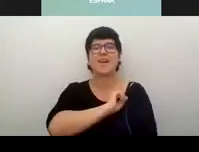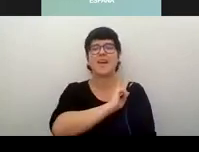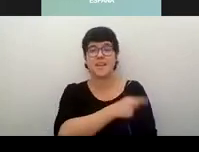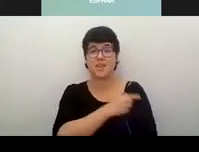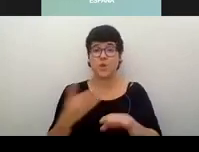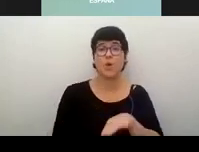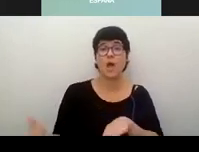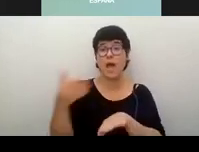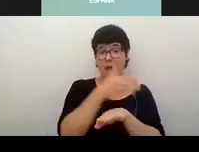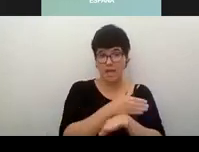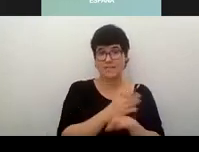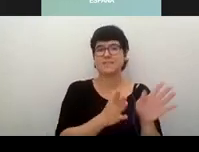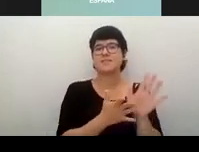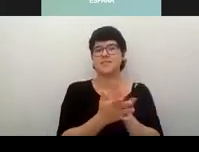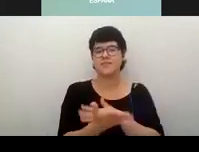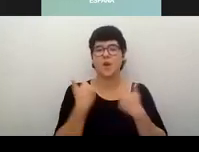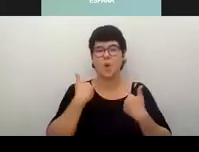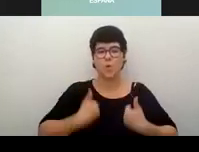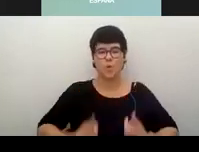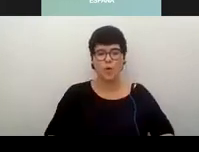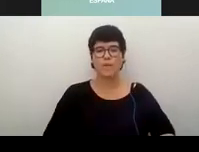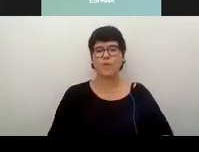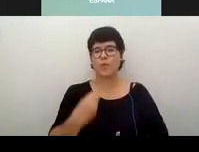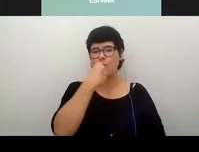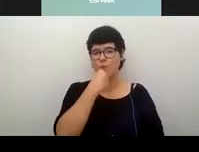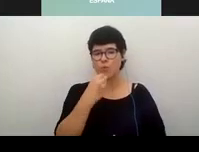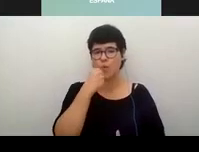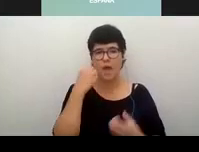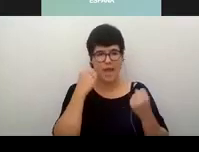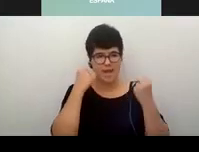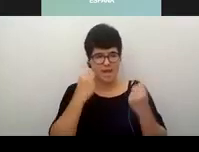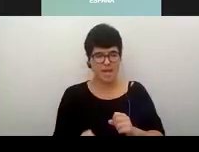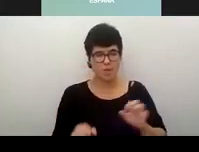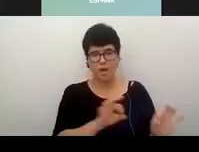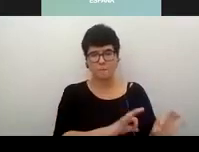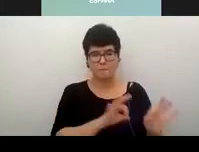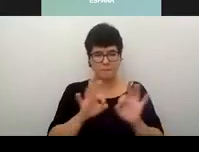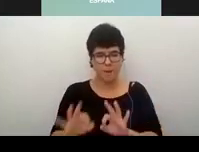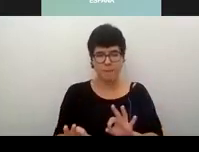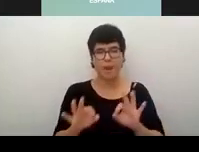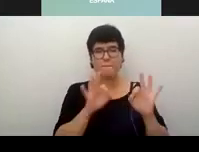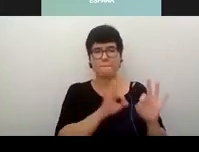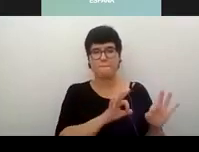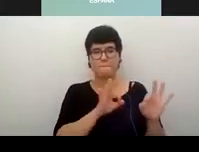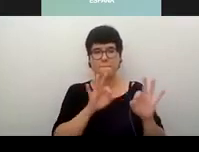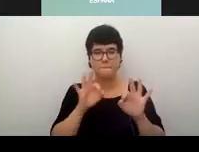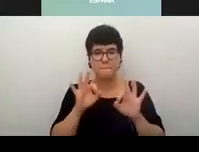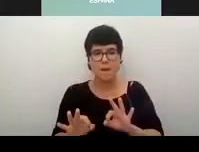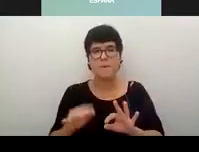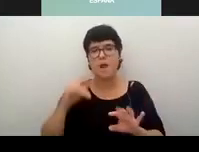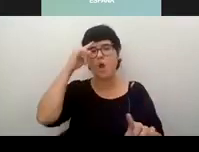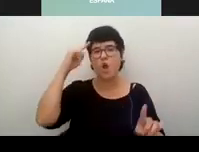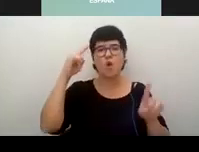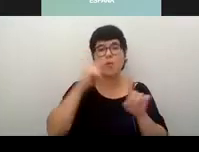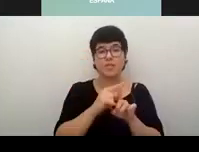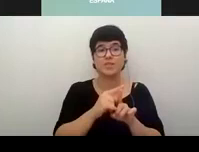hace es reponer las fuentes de energía, es decir, se prepara para acumular hidratos de